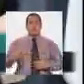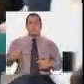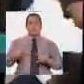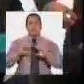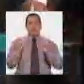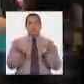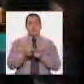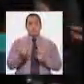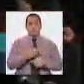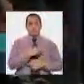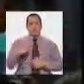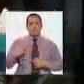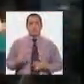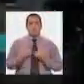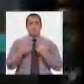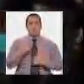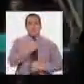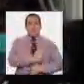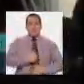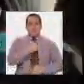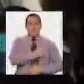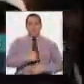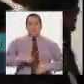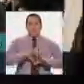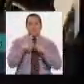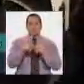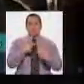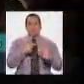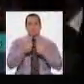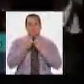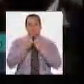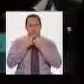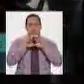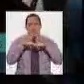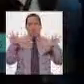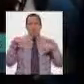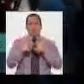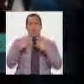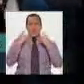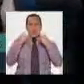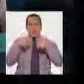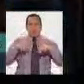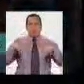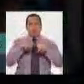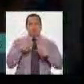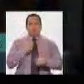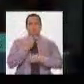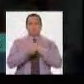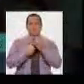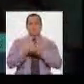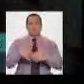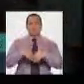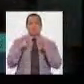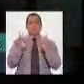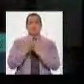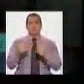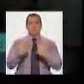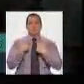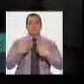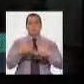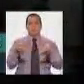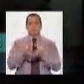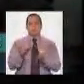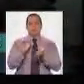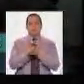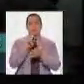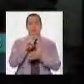Consejo de Ministros ha lamentado esto, la difusión de estos audios que revelan una reunión relacionada a los comandos Chavín